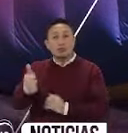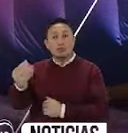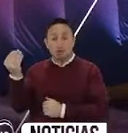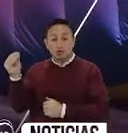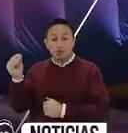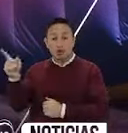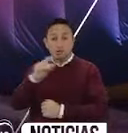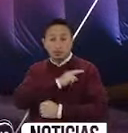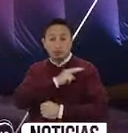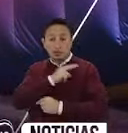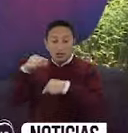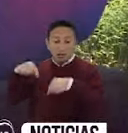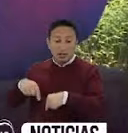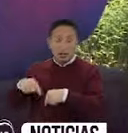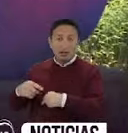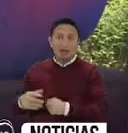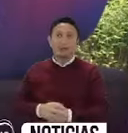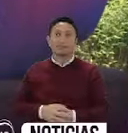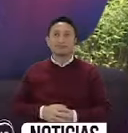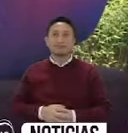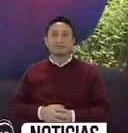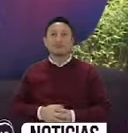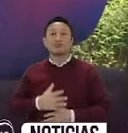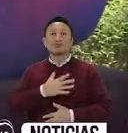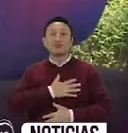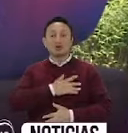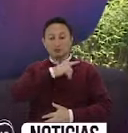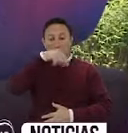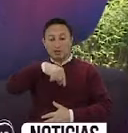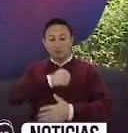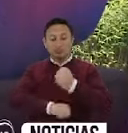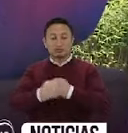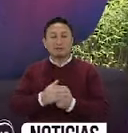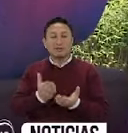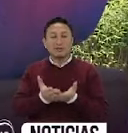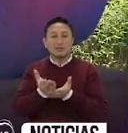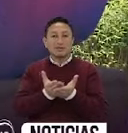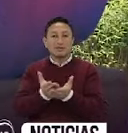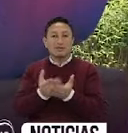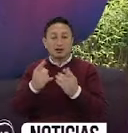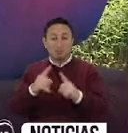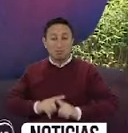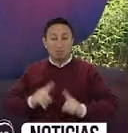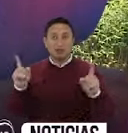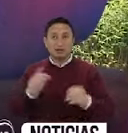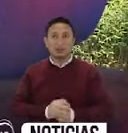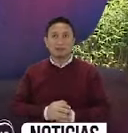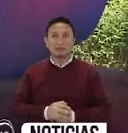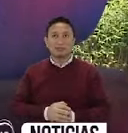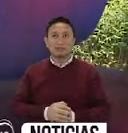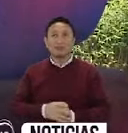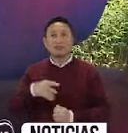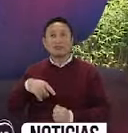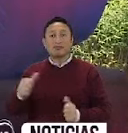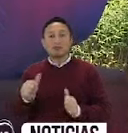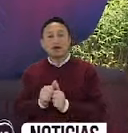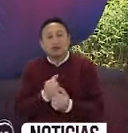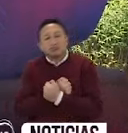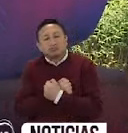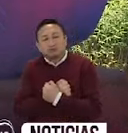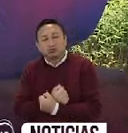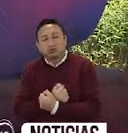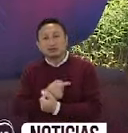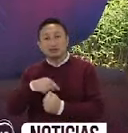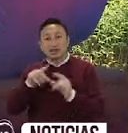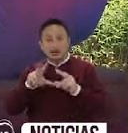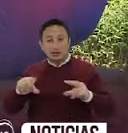de las universidades y activistas. Siempre he dicho que yo vine a este mundo a servir y a hacer la diferencia. Aparte, comparto una pasión muy hermosa por